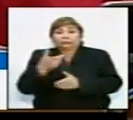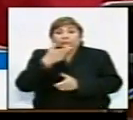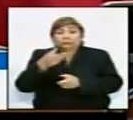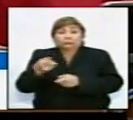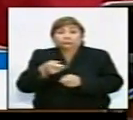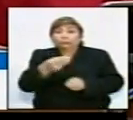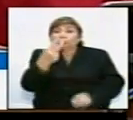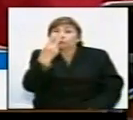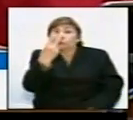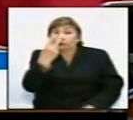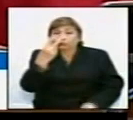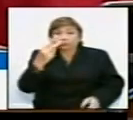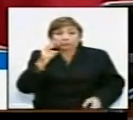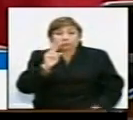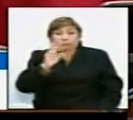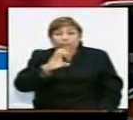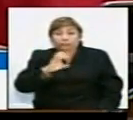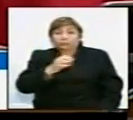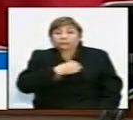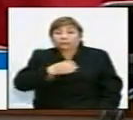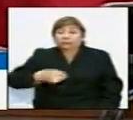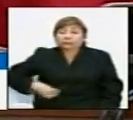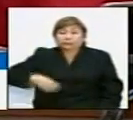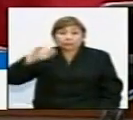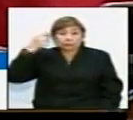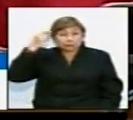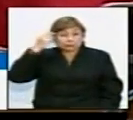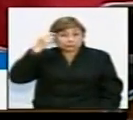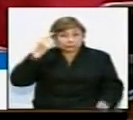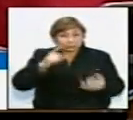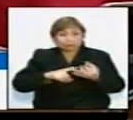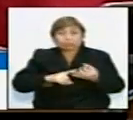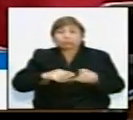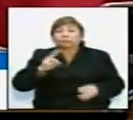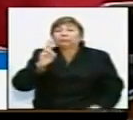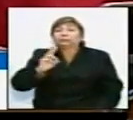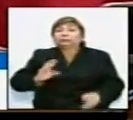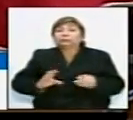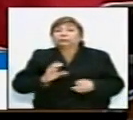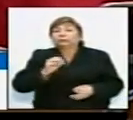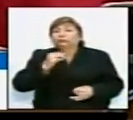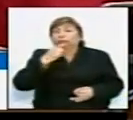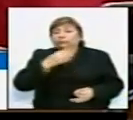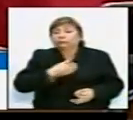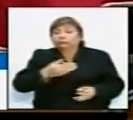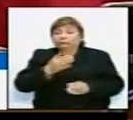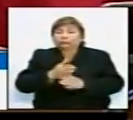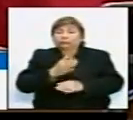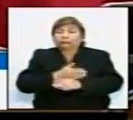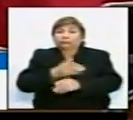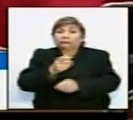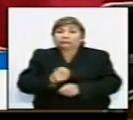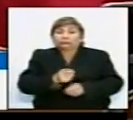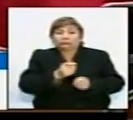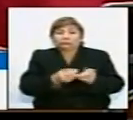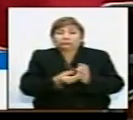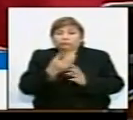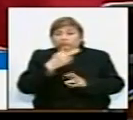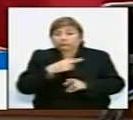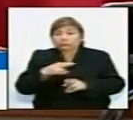dos viceministerios. El Viceministerio de Políticas Agrarias y el Viceministerio de Desarrollo e Infraestructura Agraria y